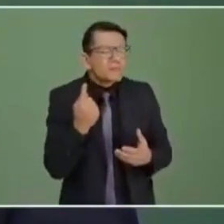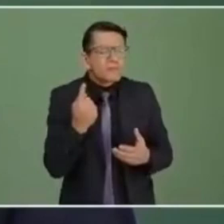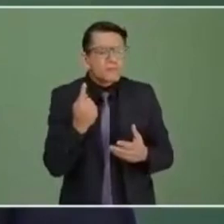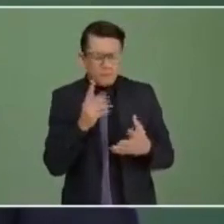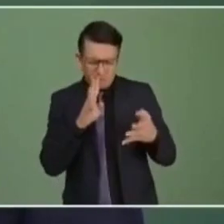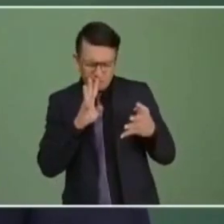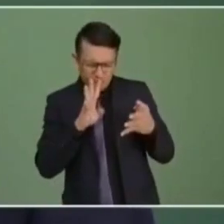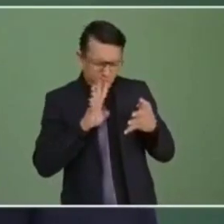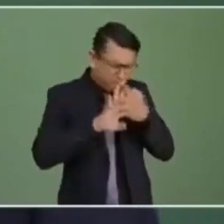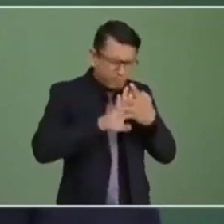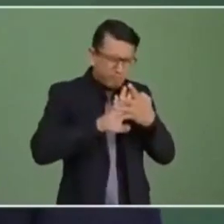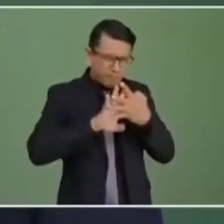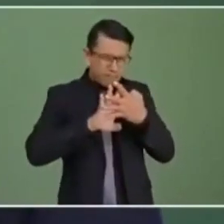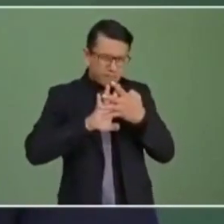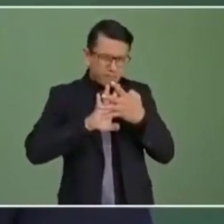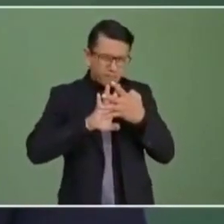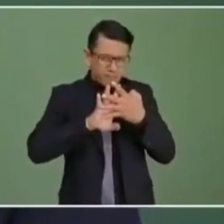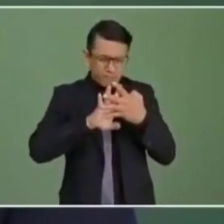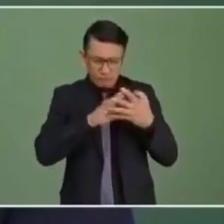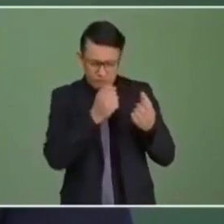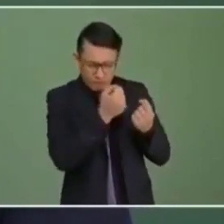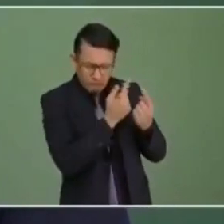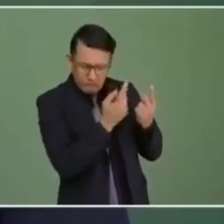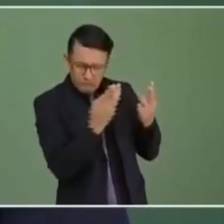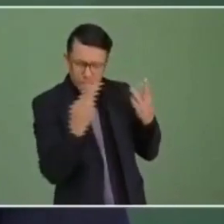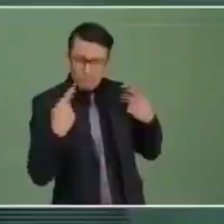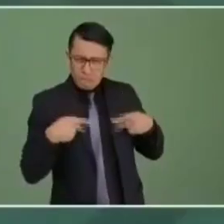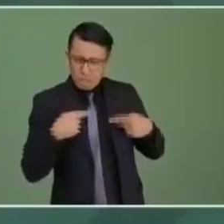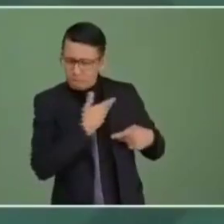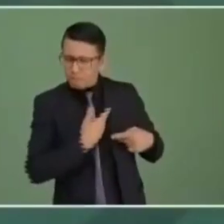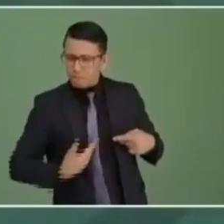encarcelar a estos personajes,